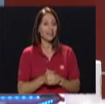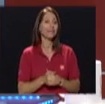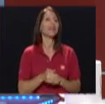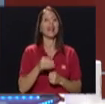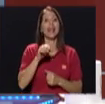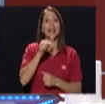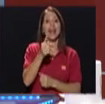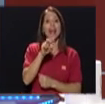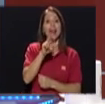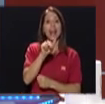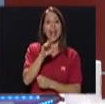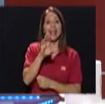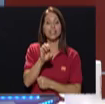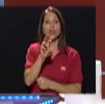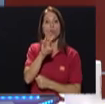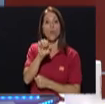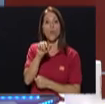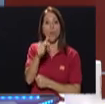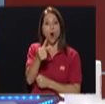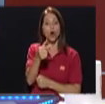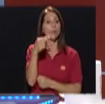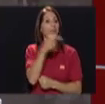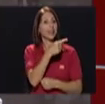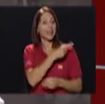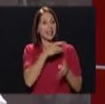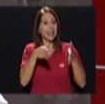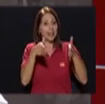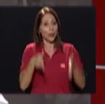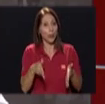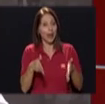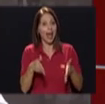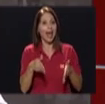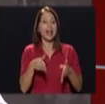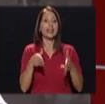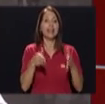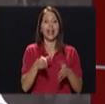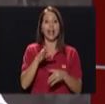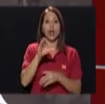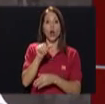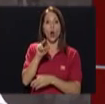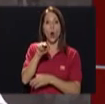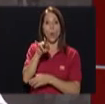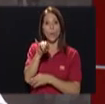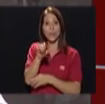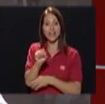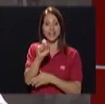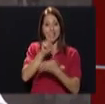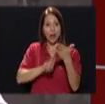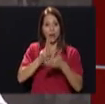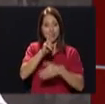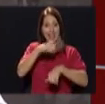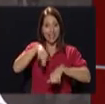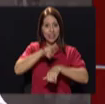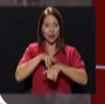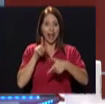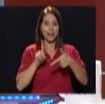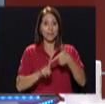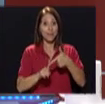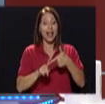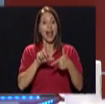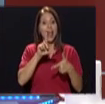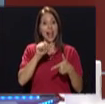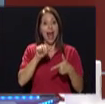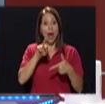esta oportunidad Grace Rubón, quien es la directora del ICOMBIS de la Universidad Nacional. También